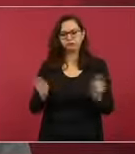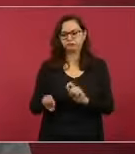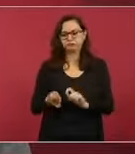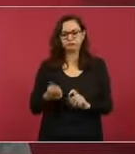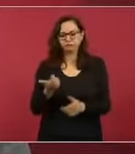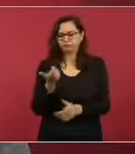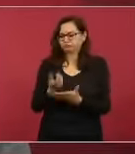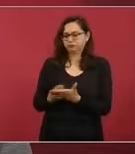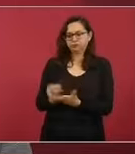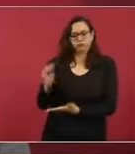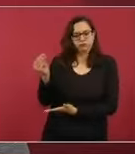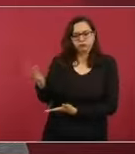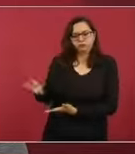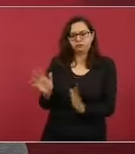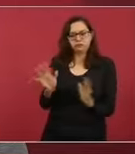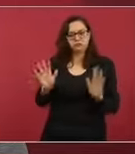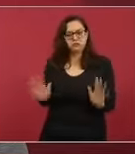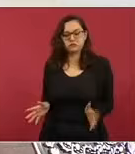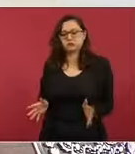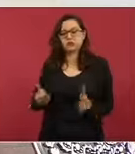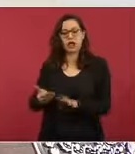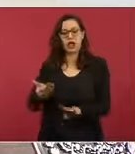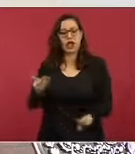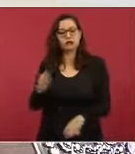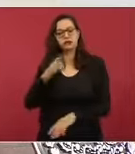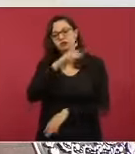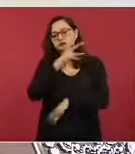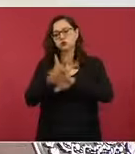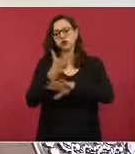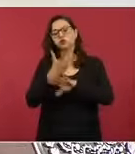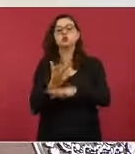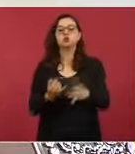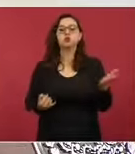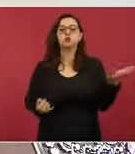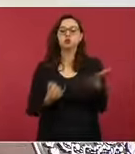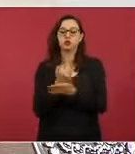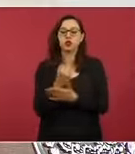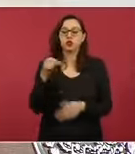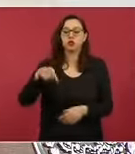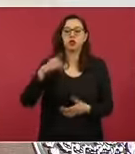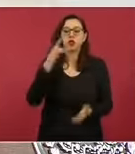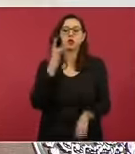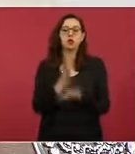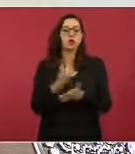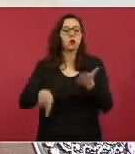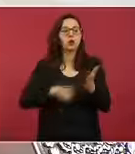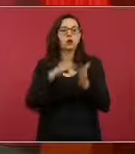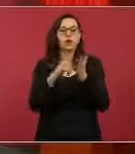Estados Unidos cuando hicieron la remesa. Aquí es solamente por ubicación,